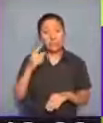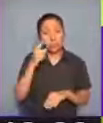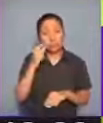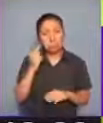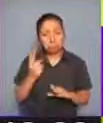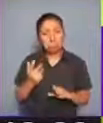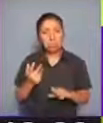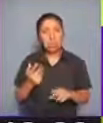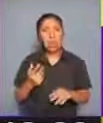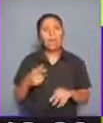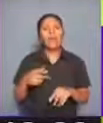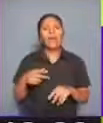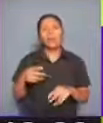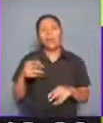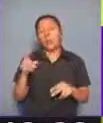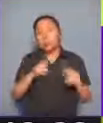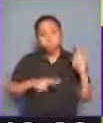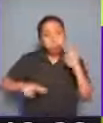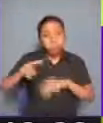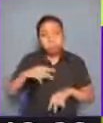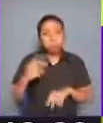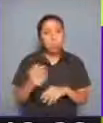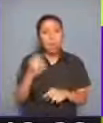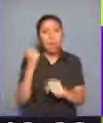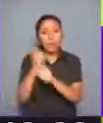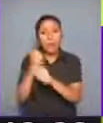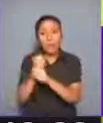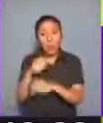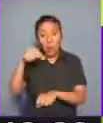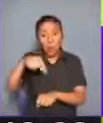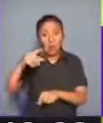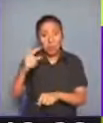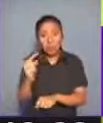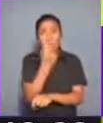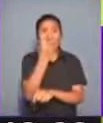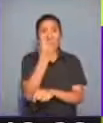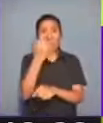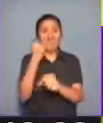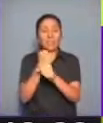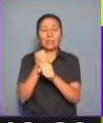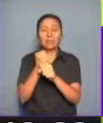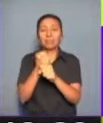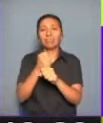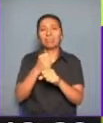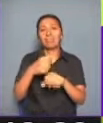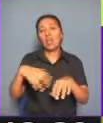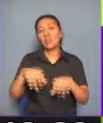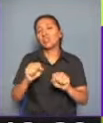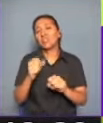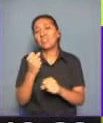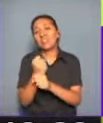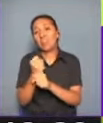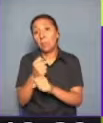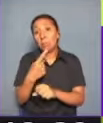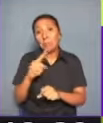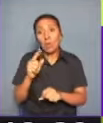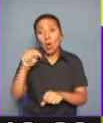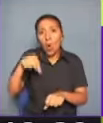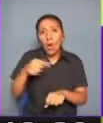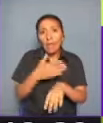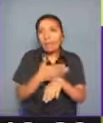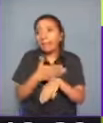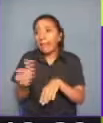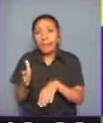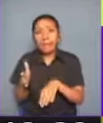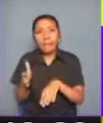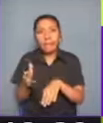días consiguió trabajo Hoy era su primer día de trabajo y estaba llegando tarde se tuvo que tomar un Remis se tuvo que